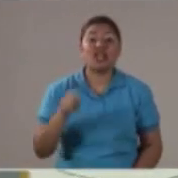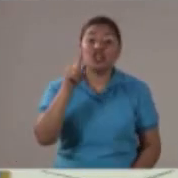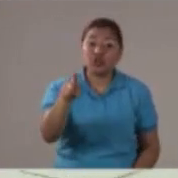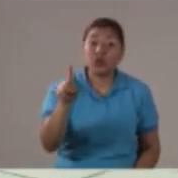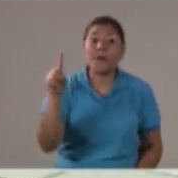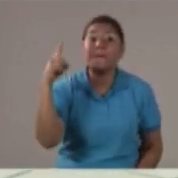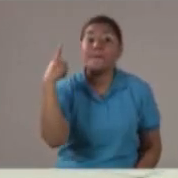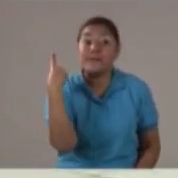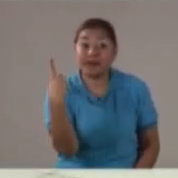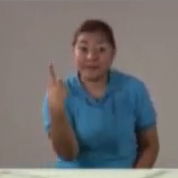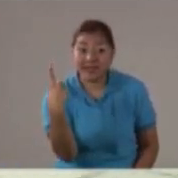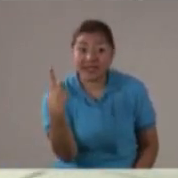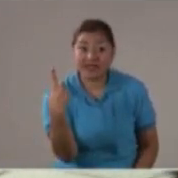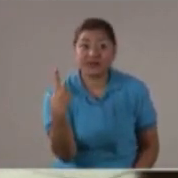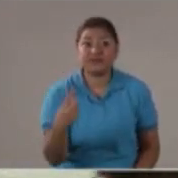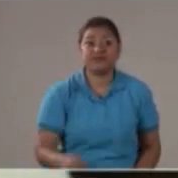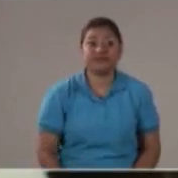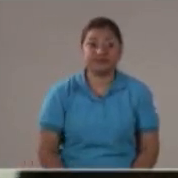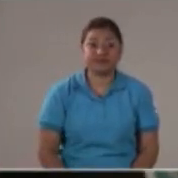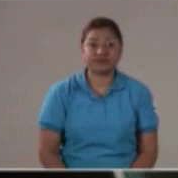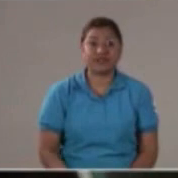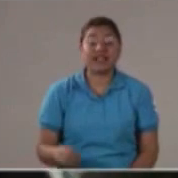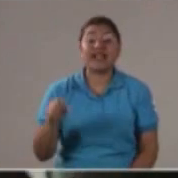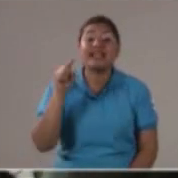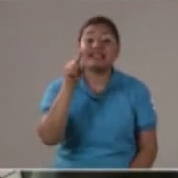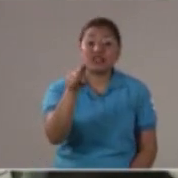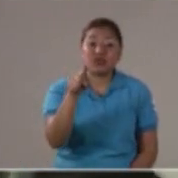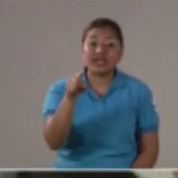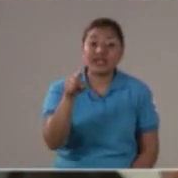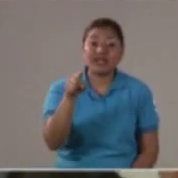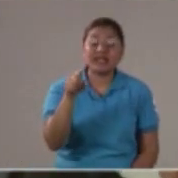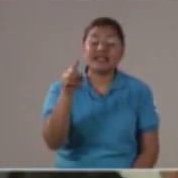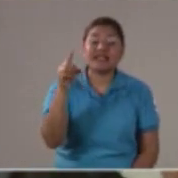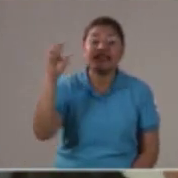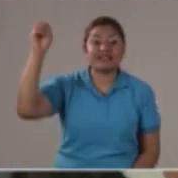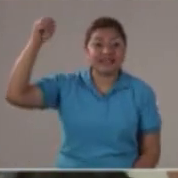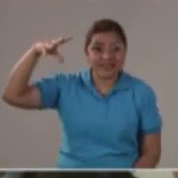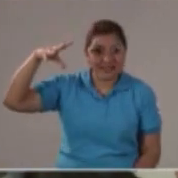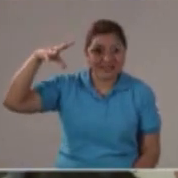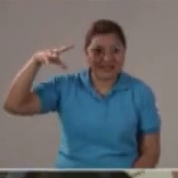Cena, antes de comerte el pan, bendice.